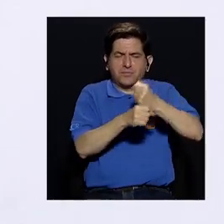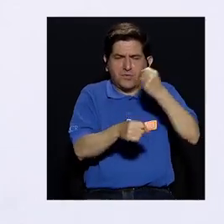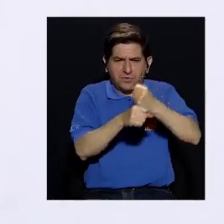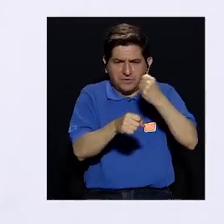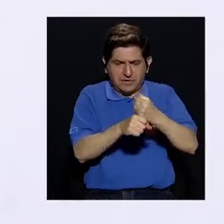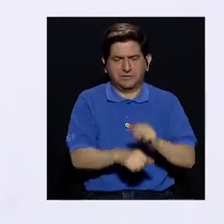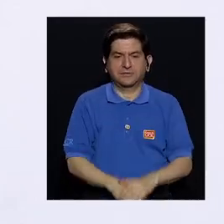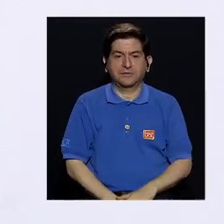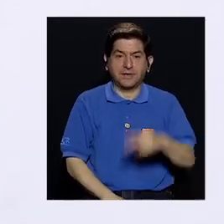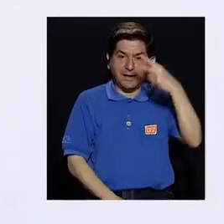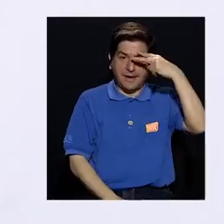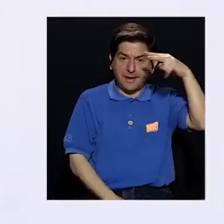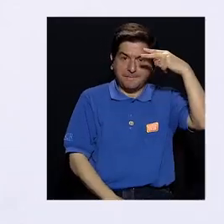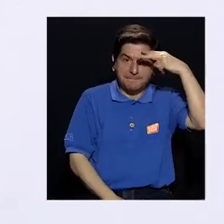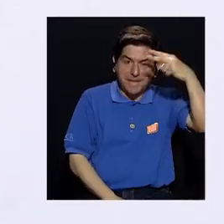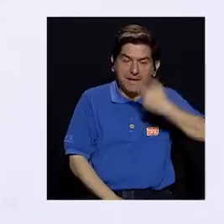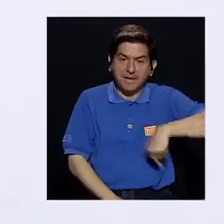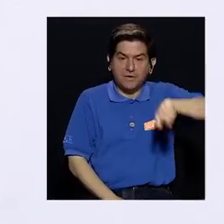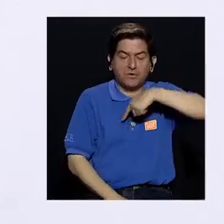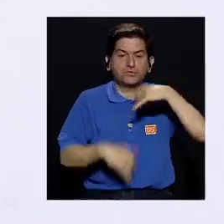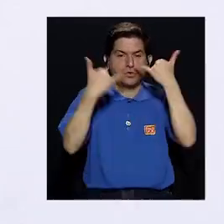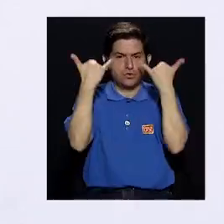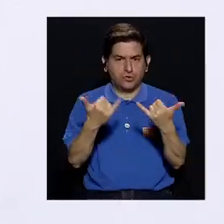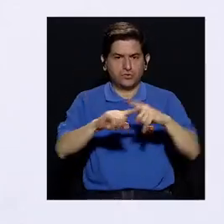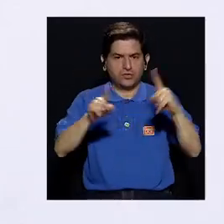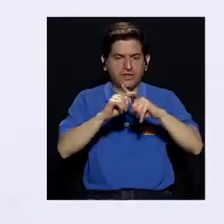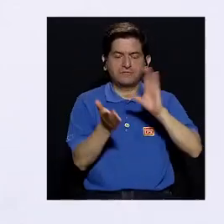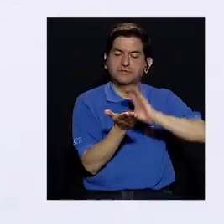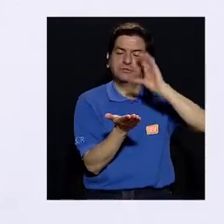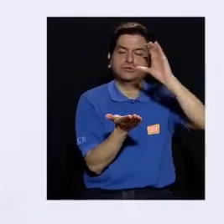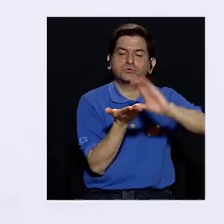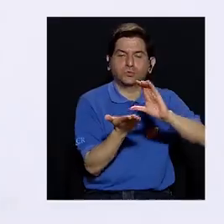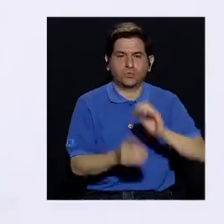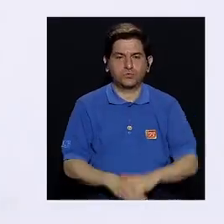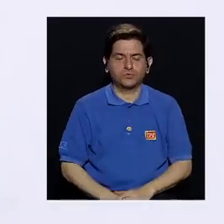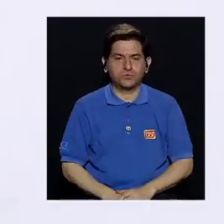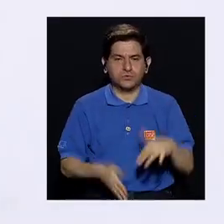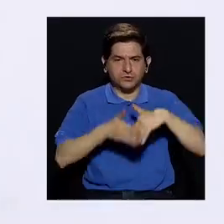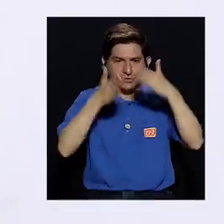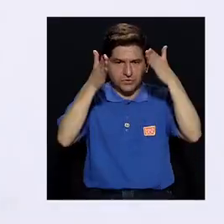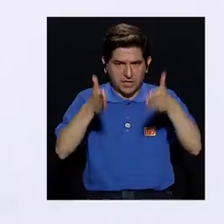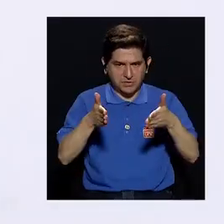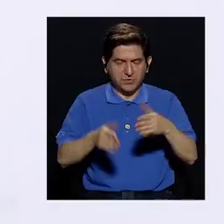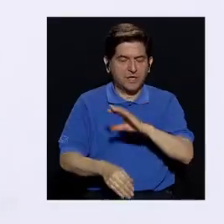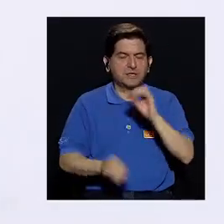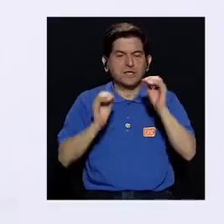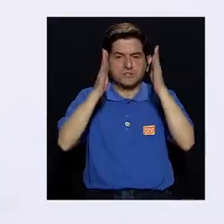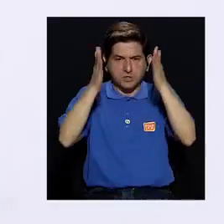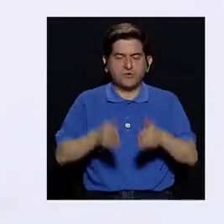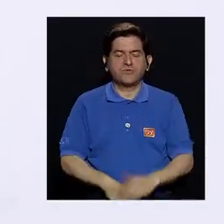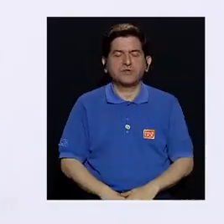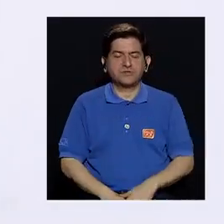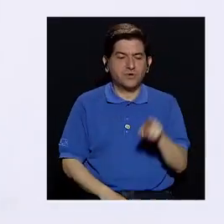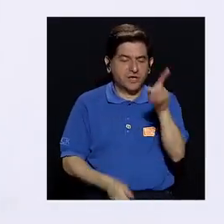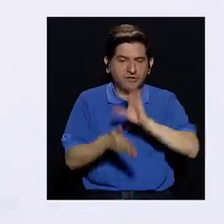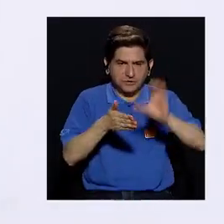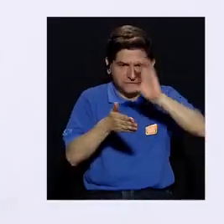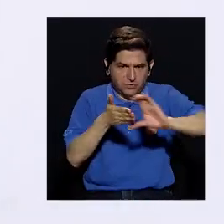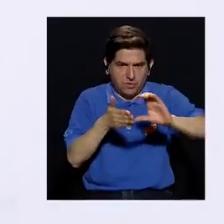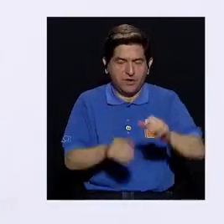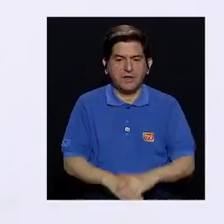en que esto se haga en mi equipo hemos hecho ya una serie de cursos para alumnos para profesores de la preparatoria